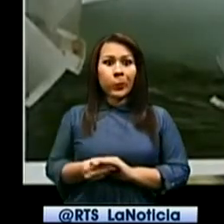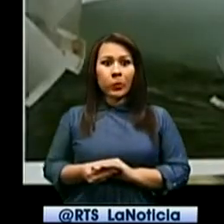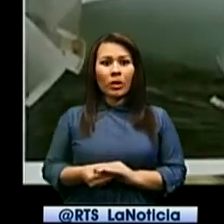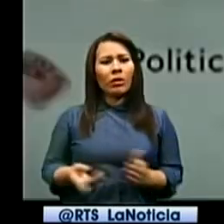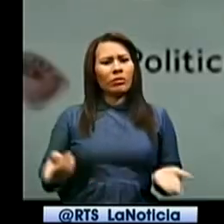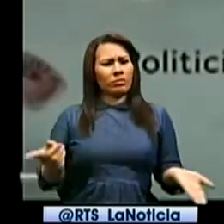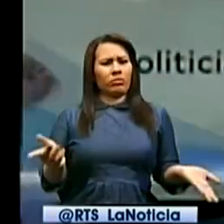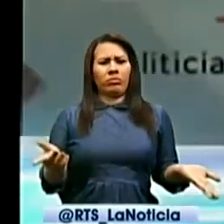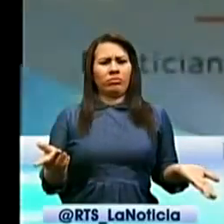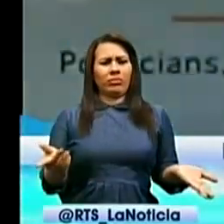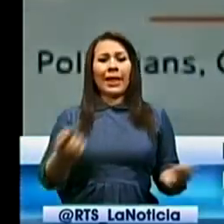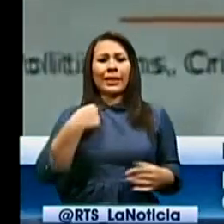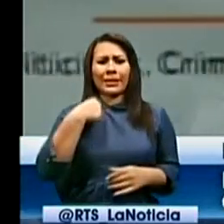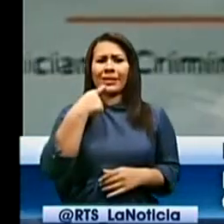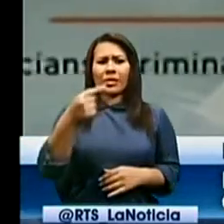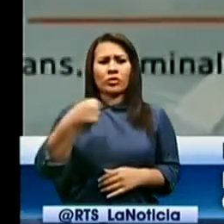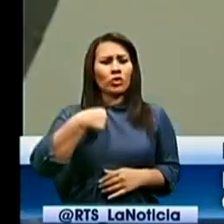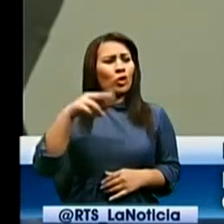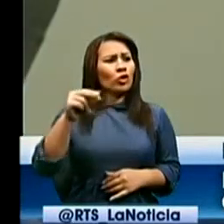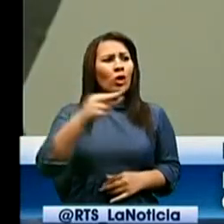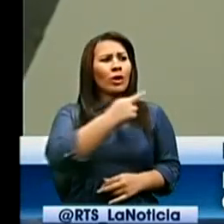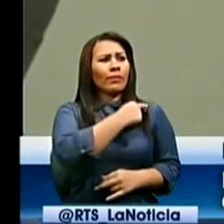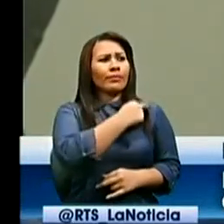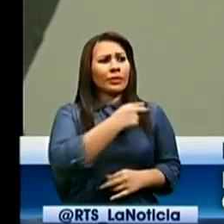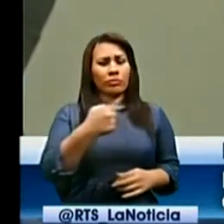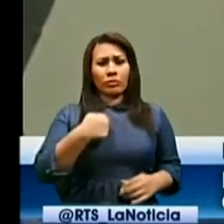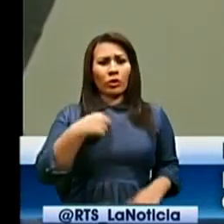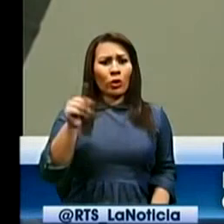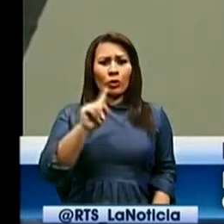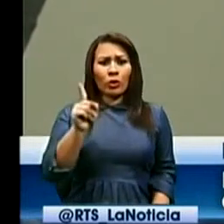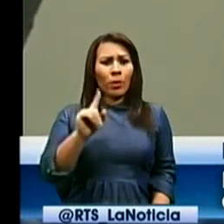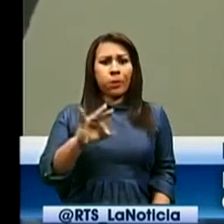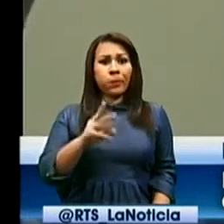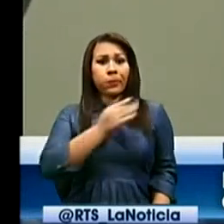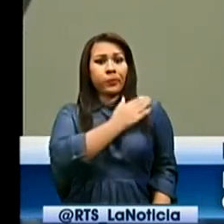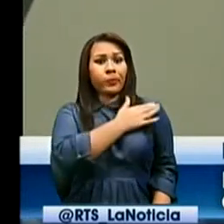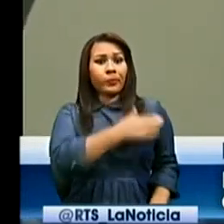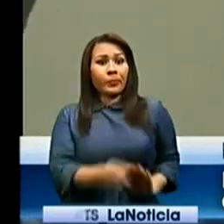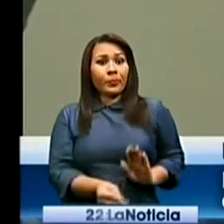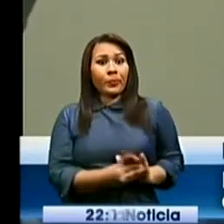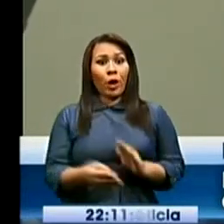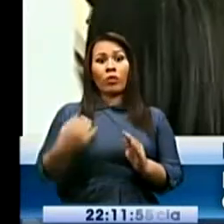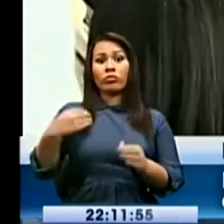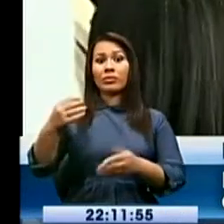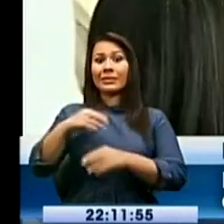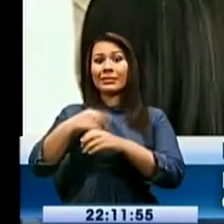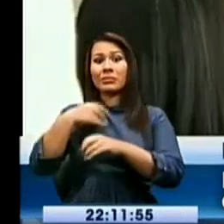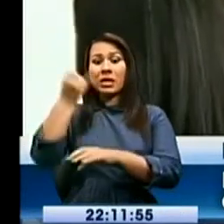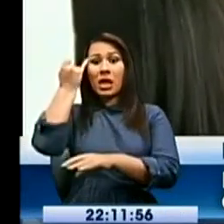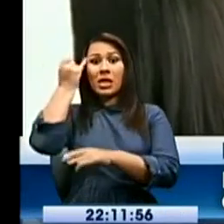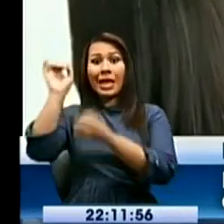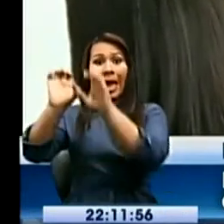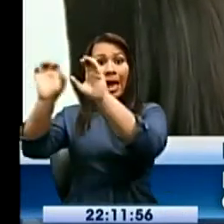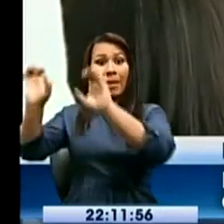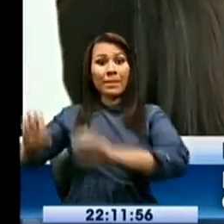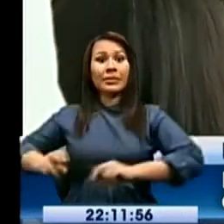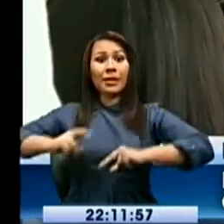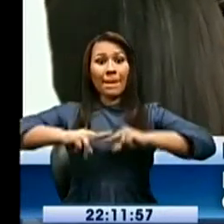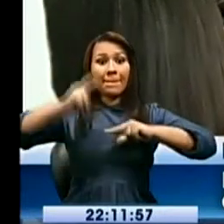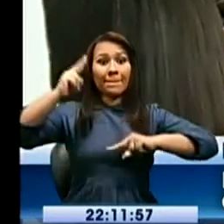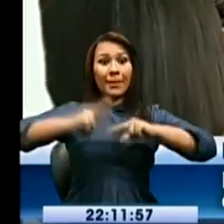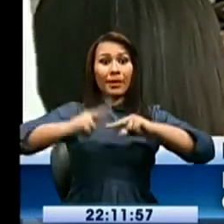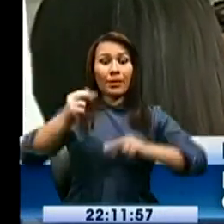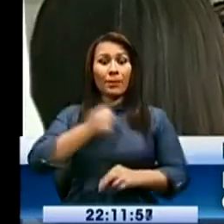fiscal deslindó cualquier responsabilidad, dijo que no ha cometido ningún delito al crear una empresa en Panamá, que es la apoderada de una vivienda